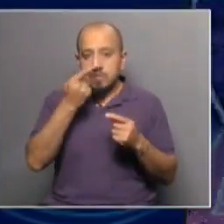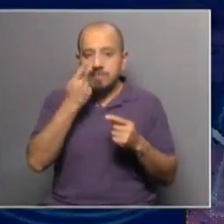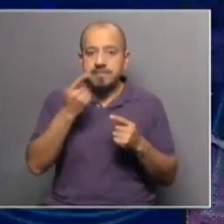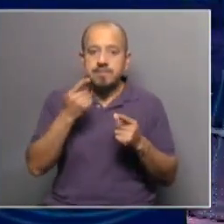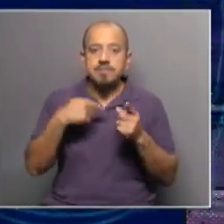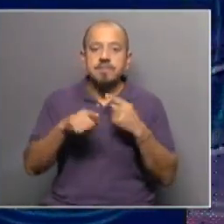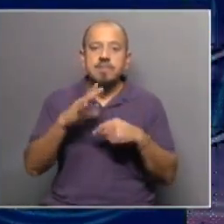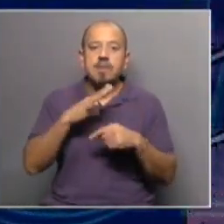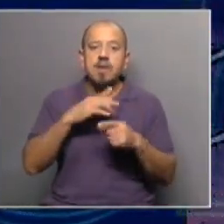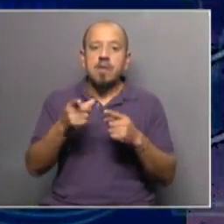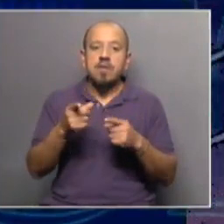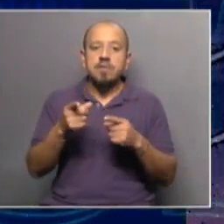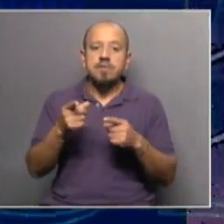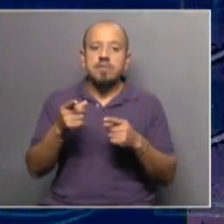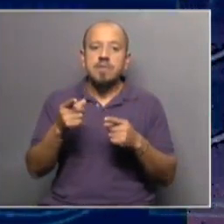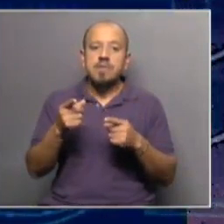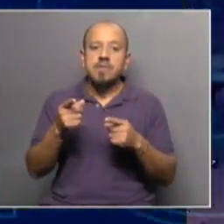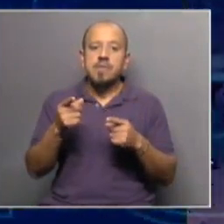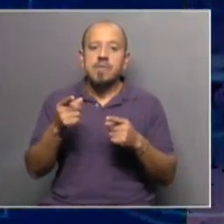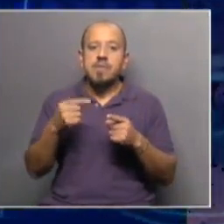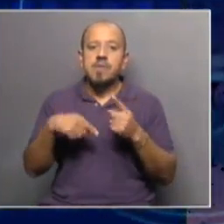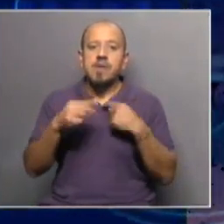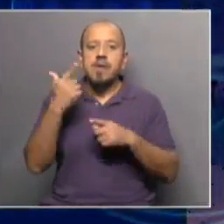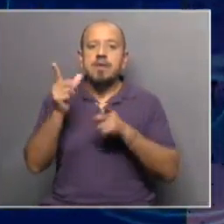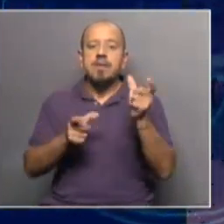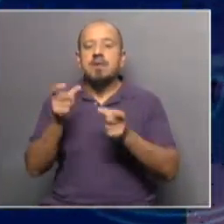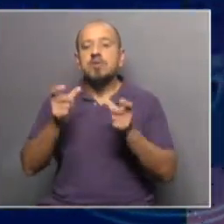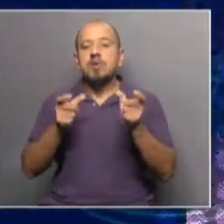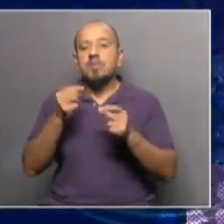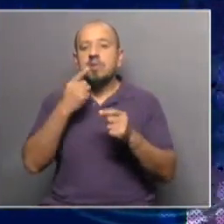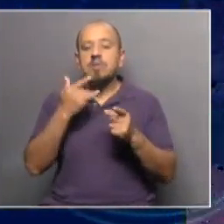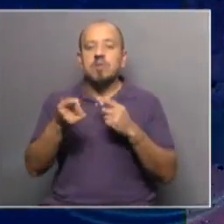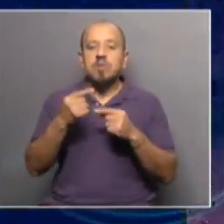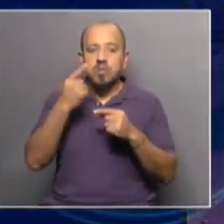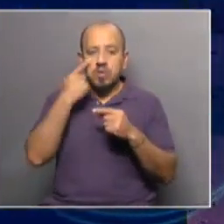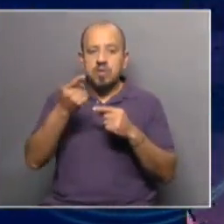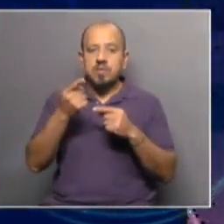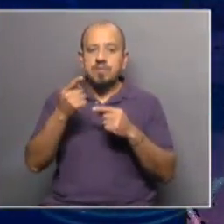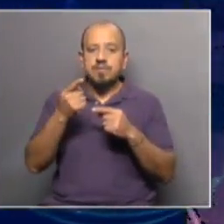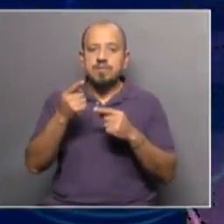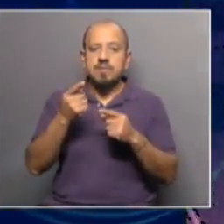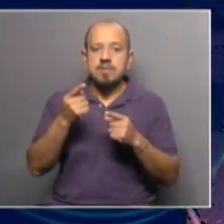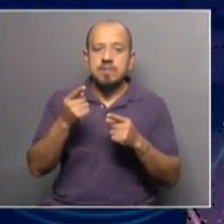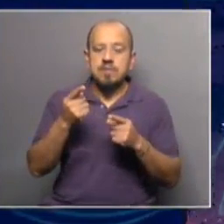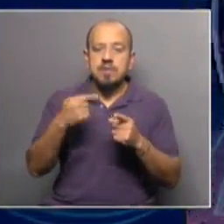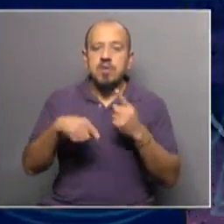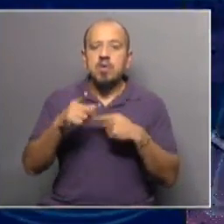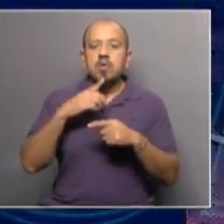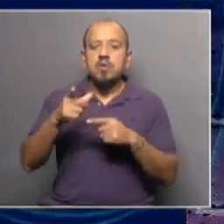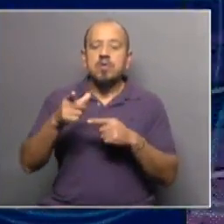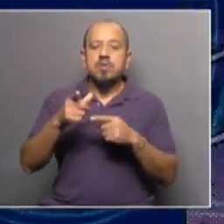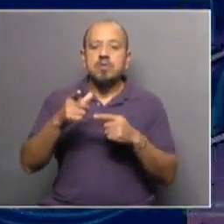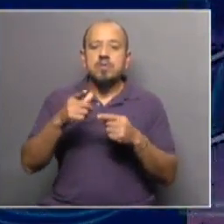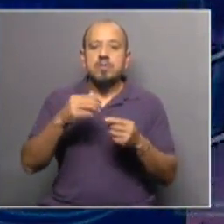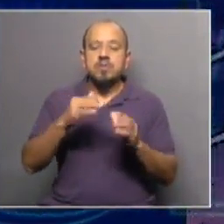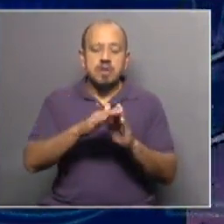puntos de contacto que tiene, ¿no? O sea, en tanto las personas, ¿no? Si hoy miraba, por ejemplo, repasando bibliografía del curso, el libro de